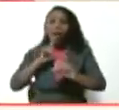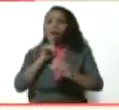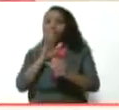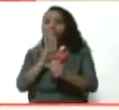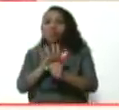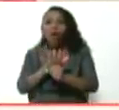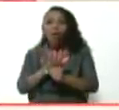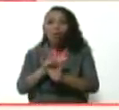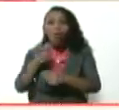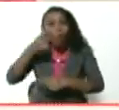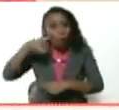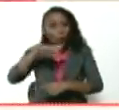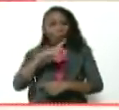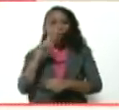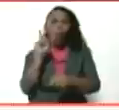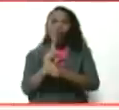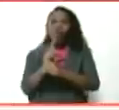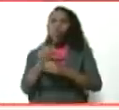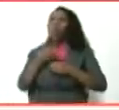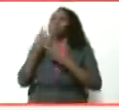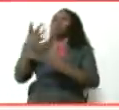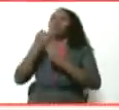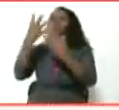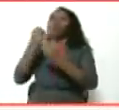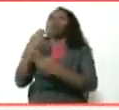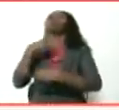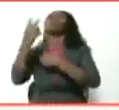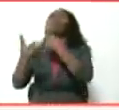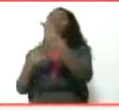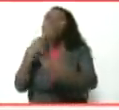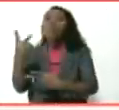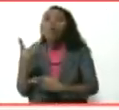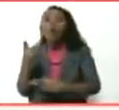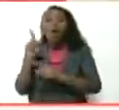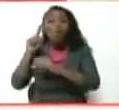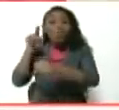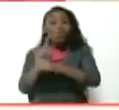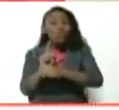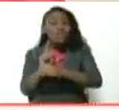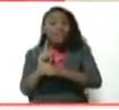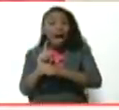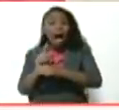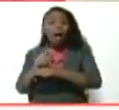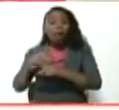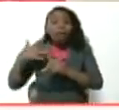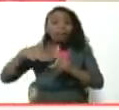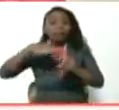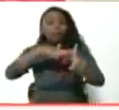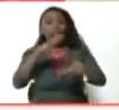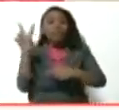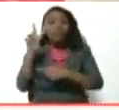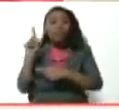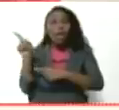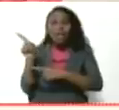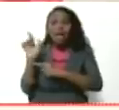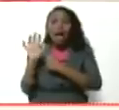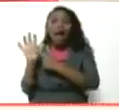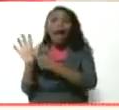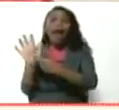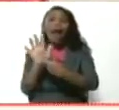los pueblos. Tenemos que decirlo a los pueblos. Esa es la única amenaza que es Venezuela, que es un ejemplo